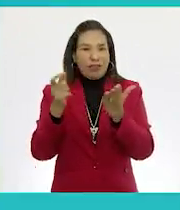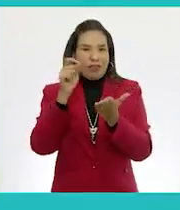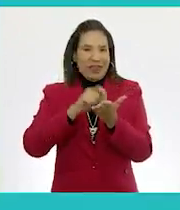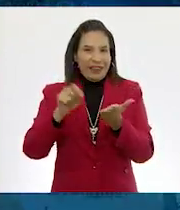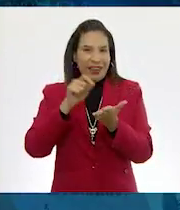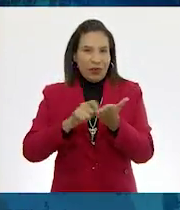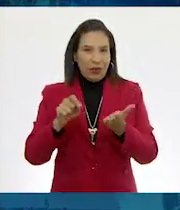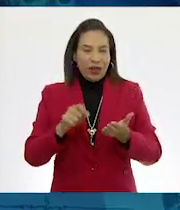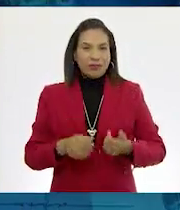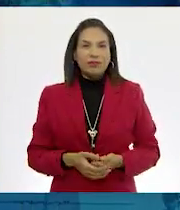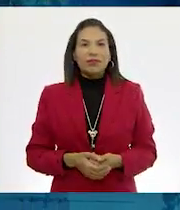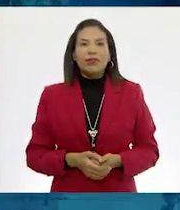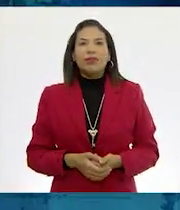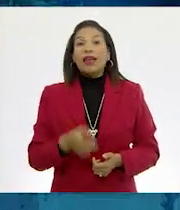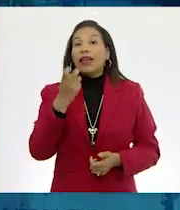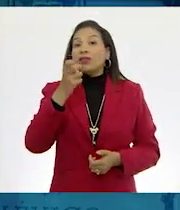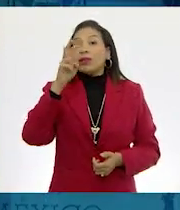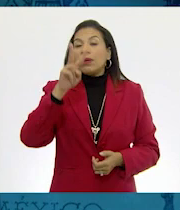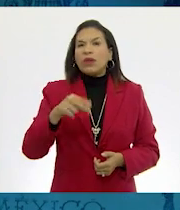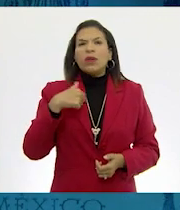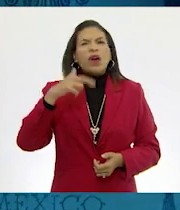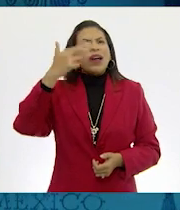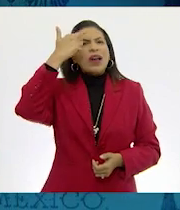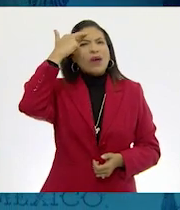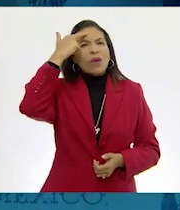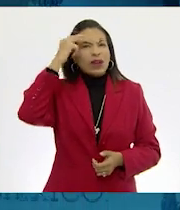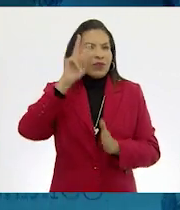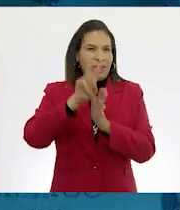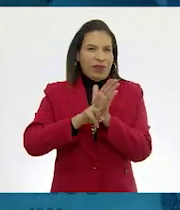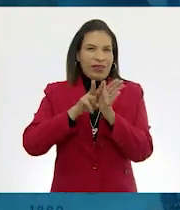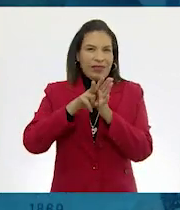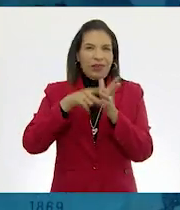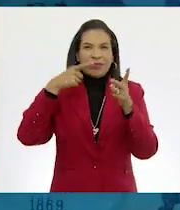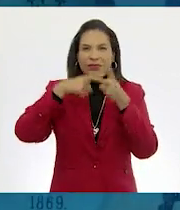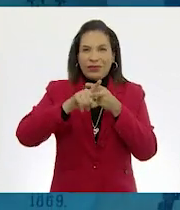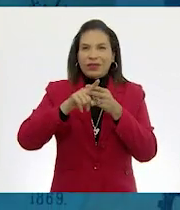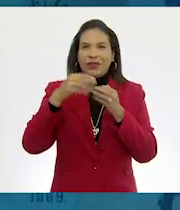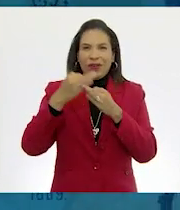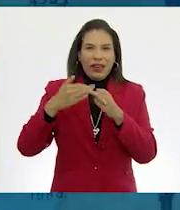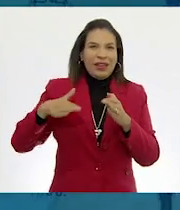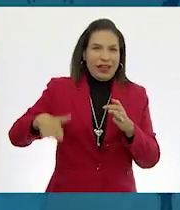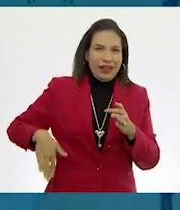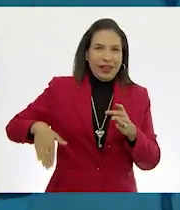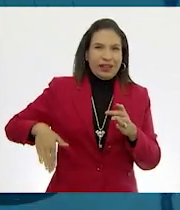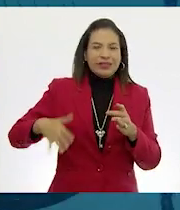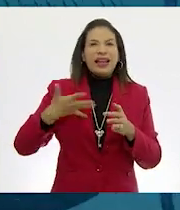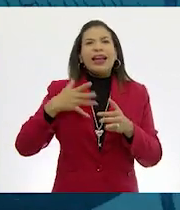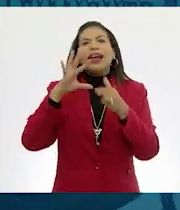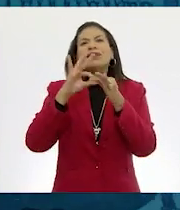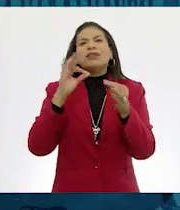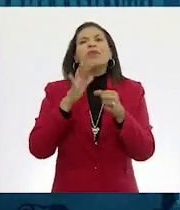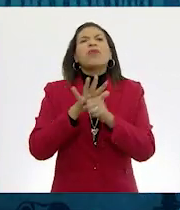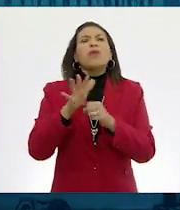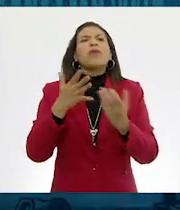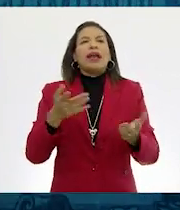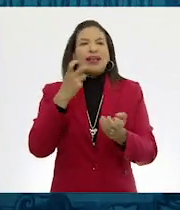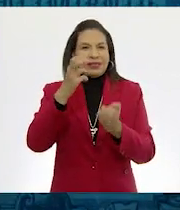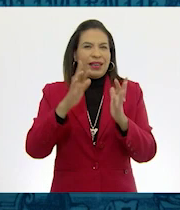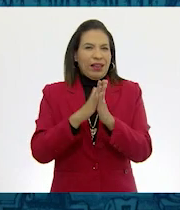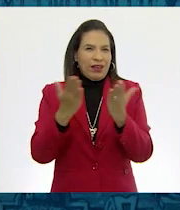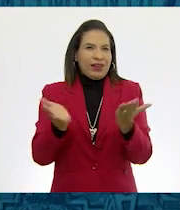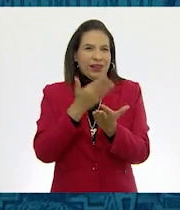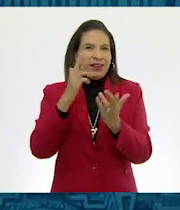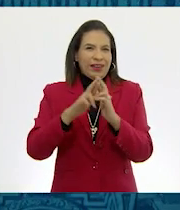literatura. Eso es verdad. Yo recuerdo que en el video que vimos al principio de la clase contaban algo sobre esa revista,